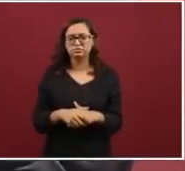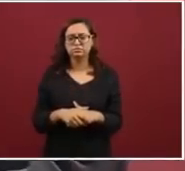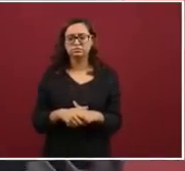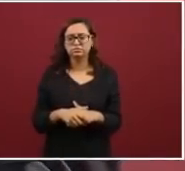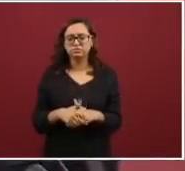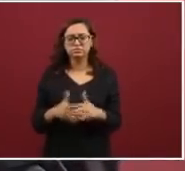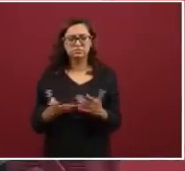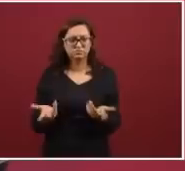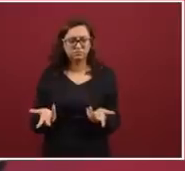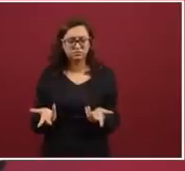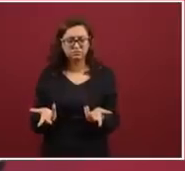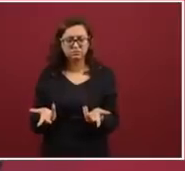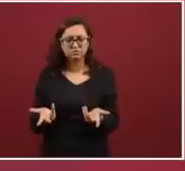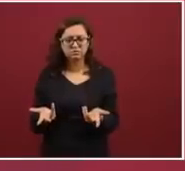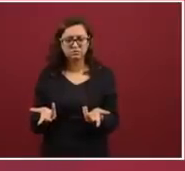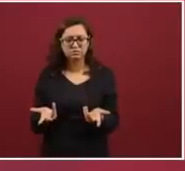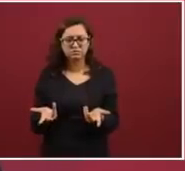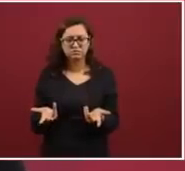¿sí?, en